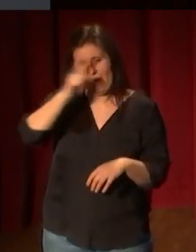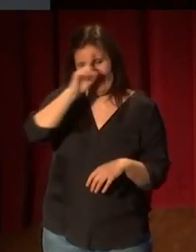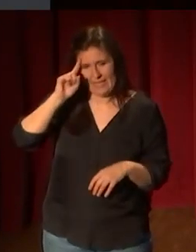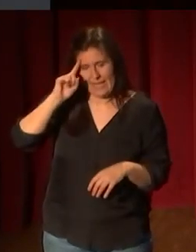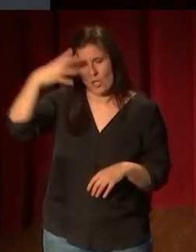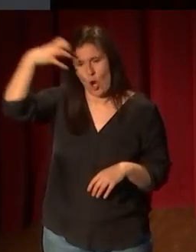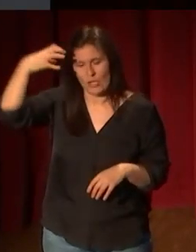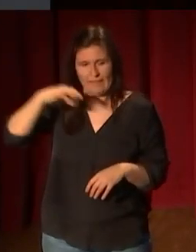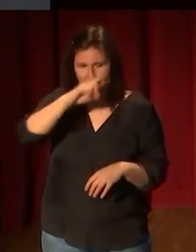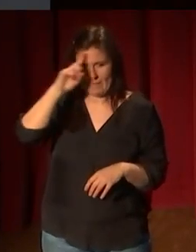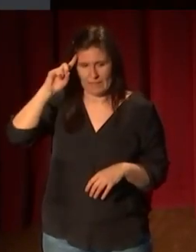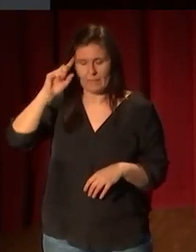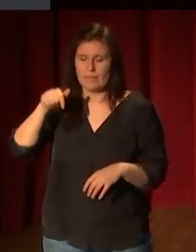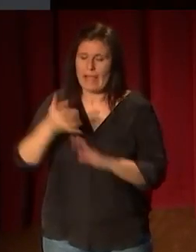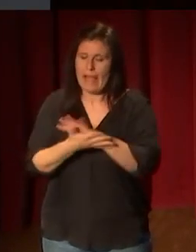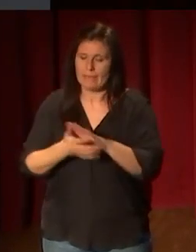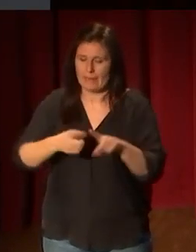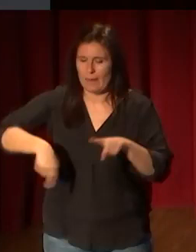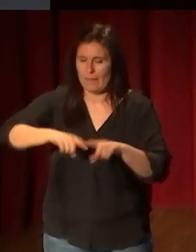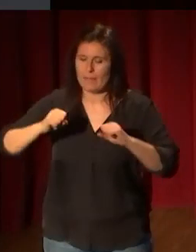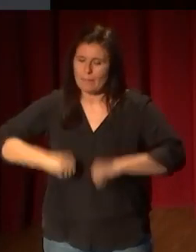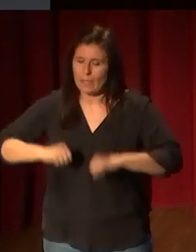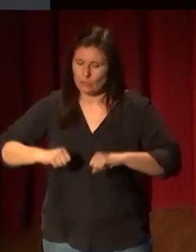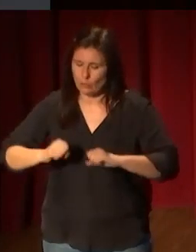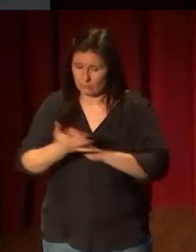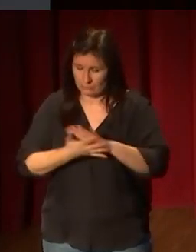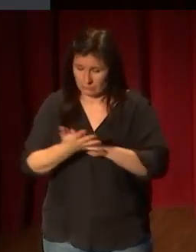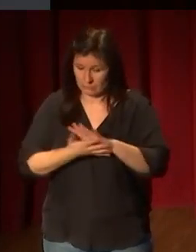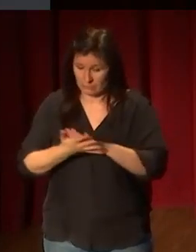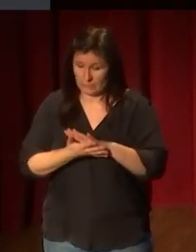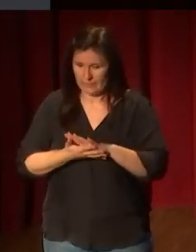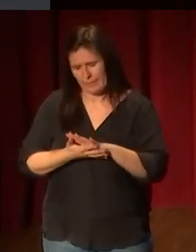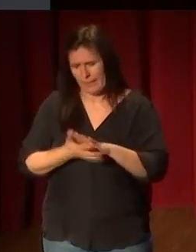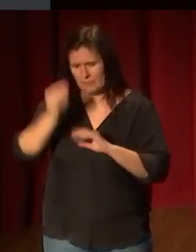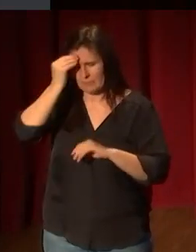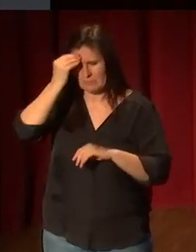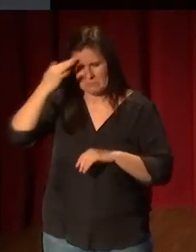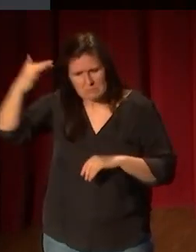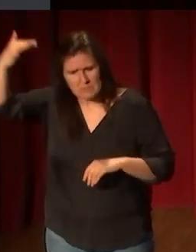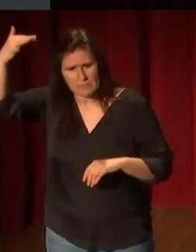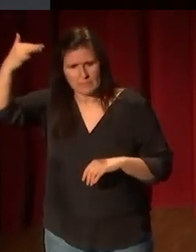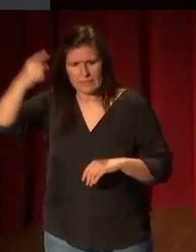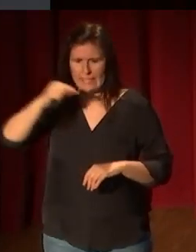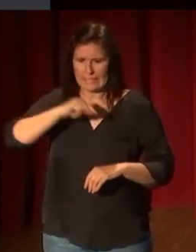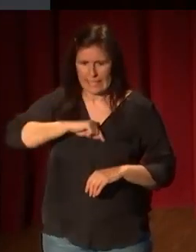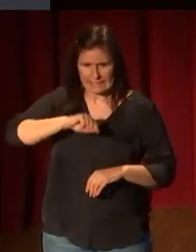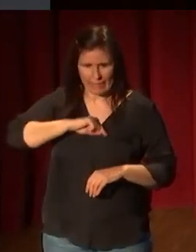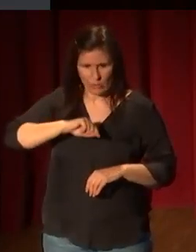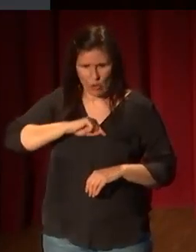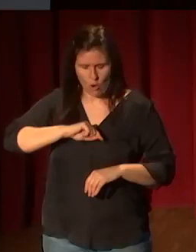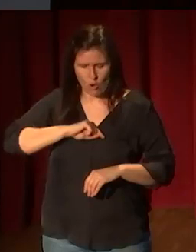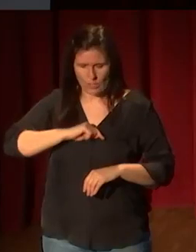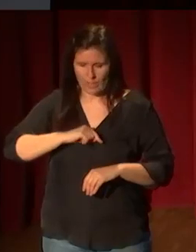corte de madrid para hablar de la plaza maior y para hacernos idea de la sensación que provocó